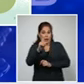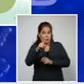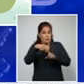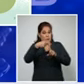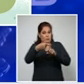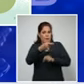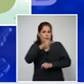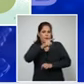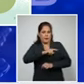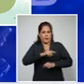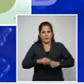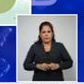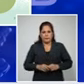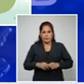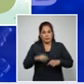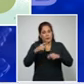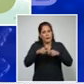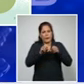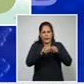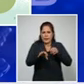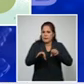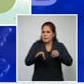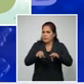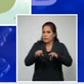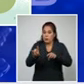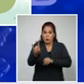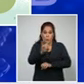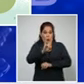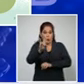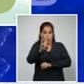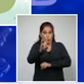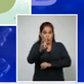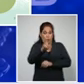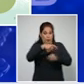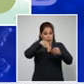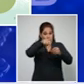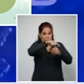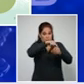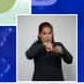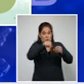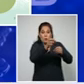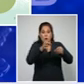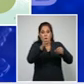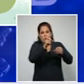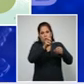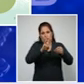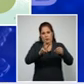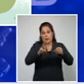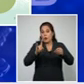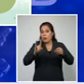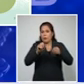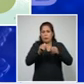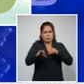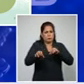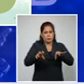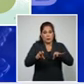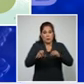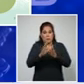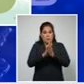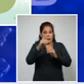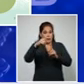Además dispersos en 9 de sus 13 municipios. Matanzas y Cárdenas con 38 cada